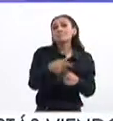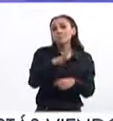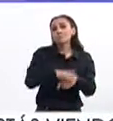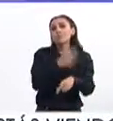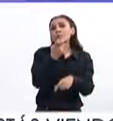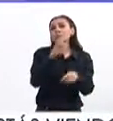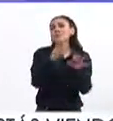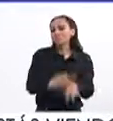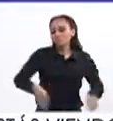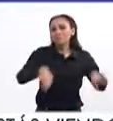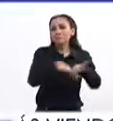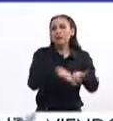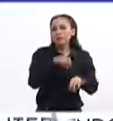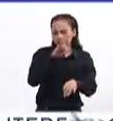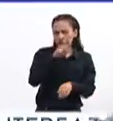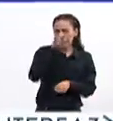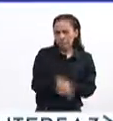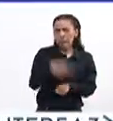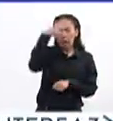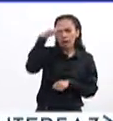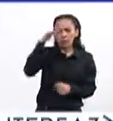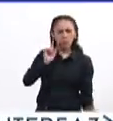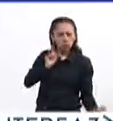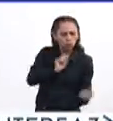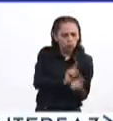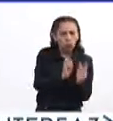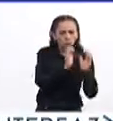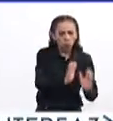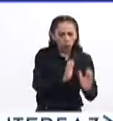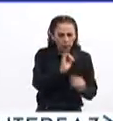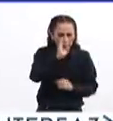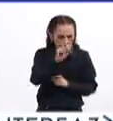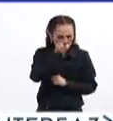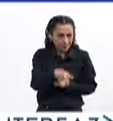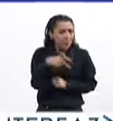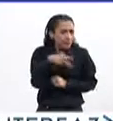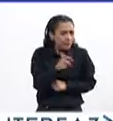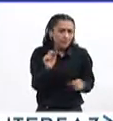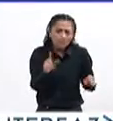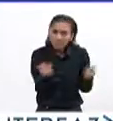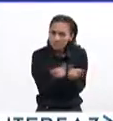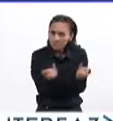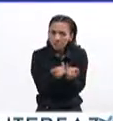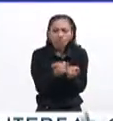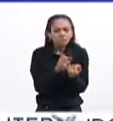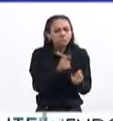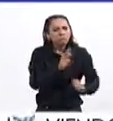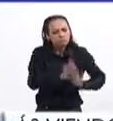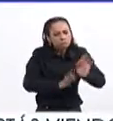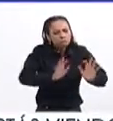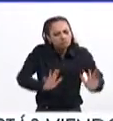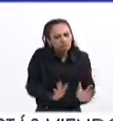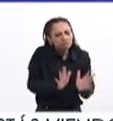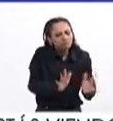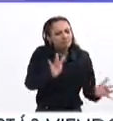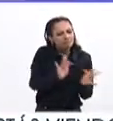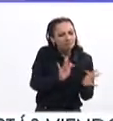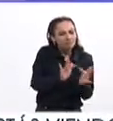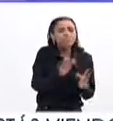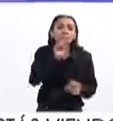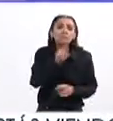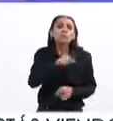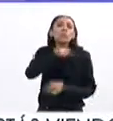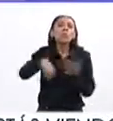tenga un cuidador primario, pero también es importante que reciba esa estimulación, y esa estimulación también la recibe por parte de las